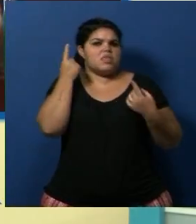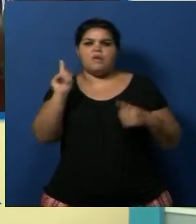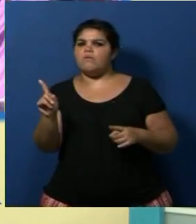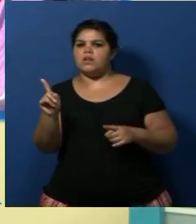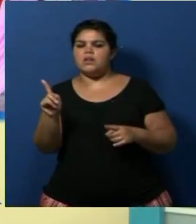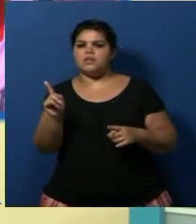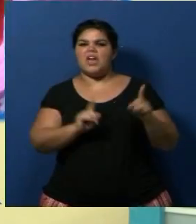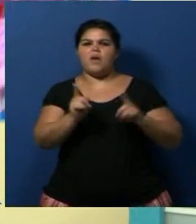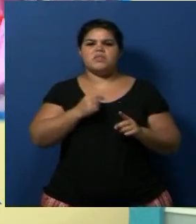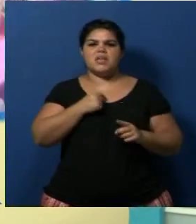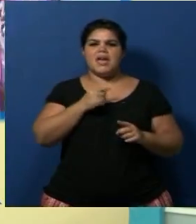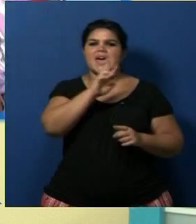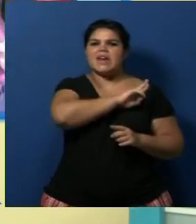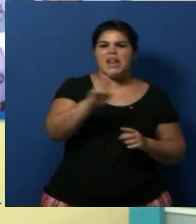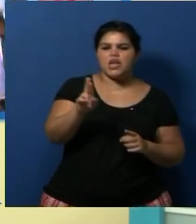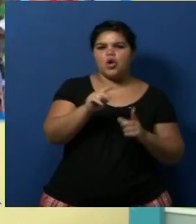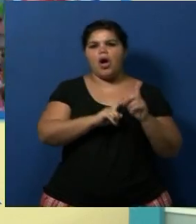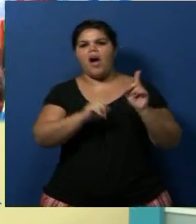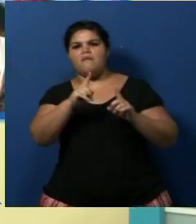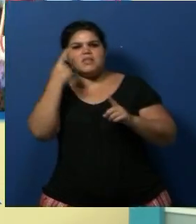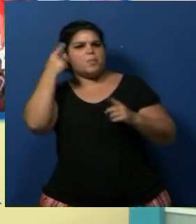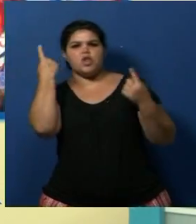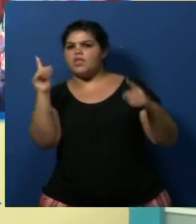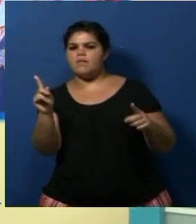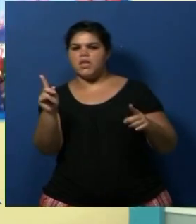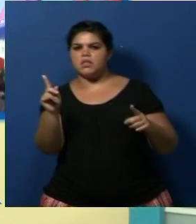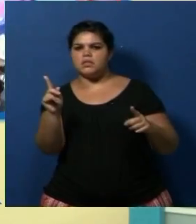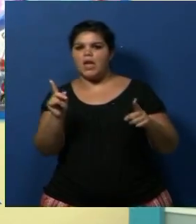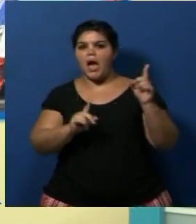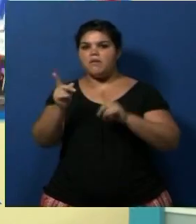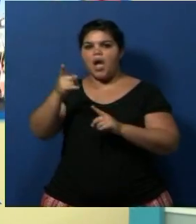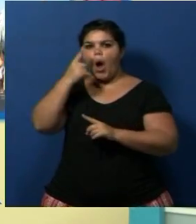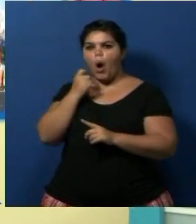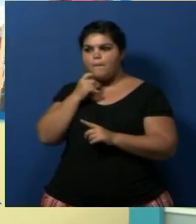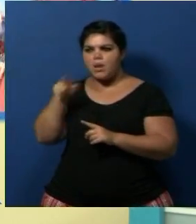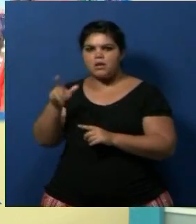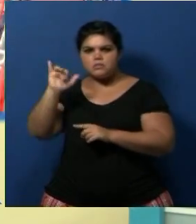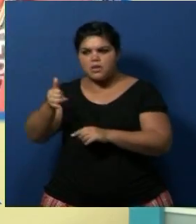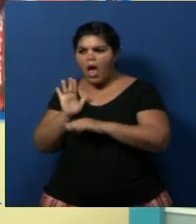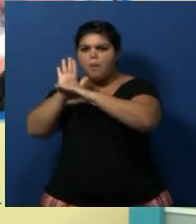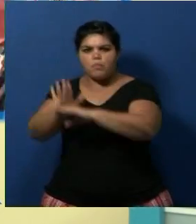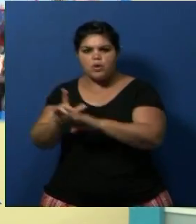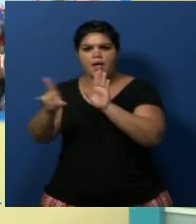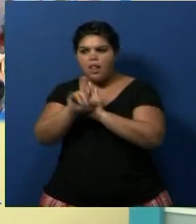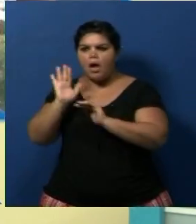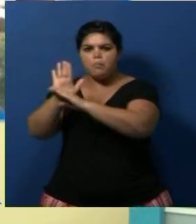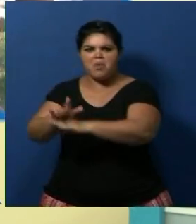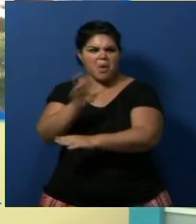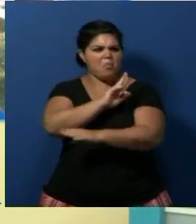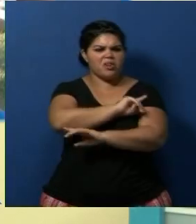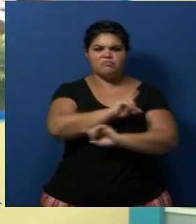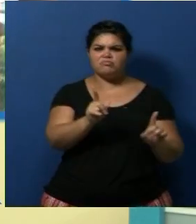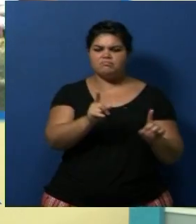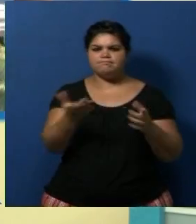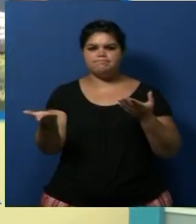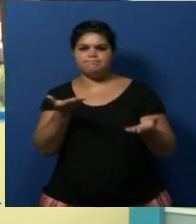de religión, y había hombres que sí promovieron esa ley. Claro. Lo mismo pasa también con la mirada sobre la